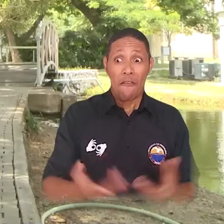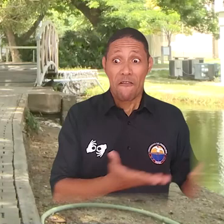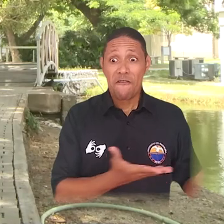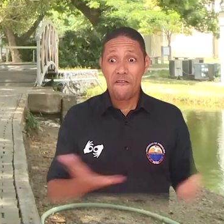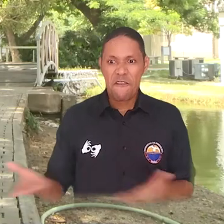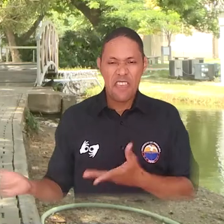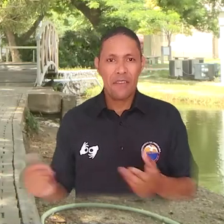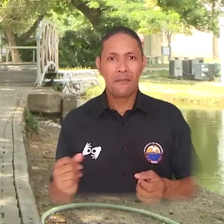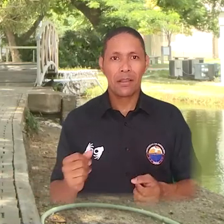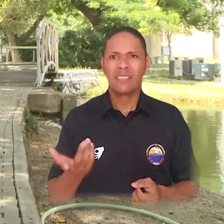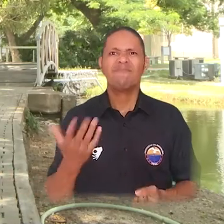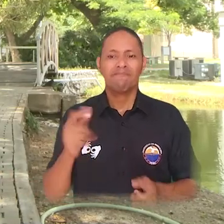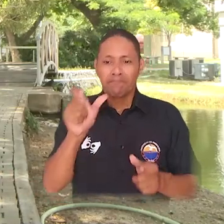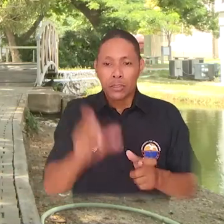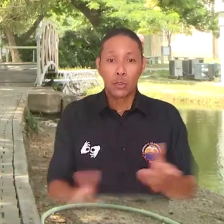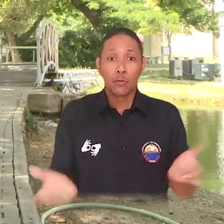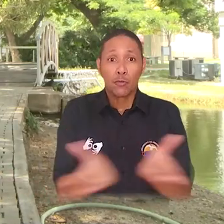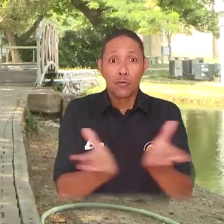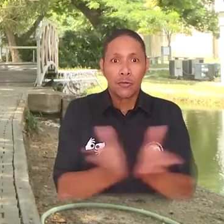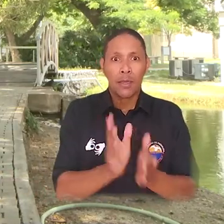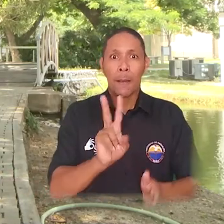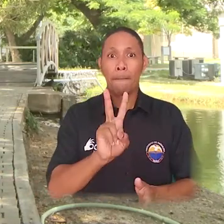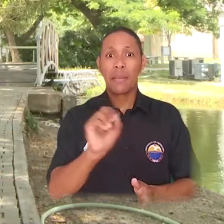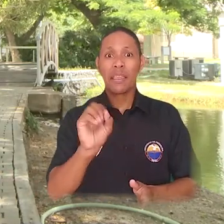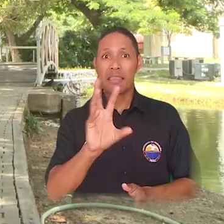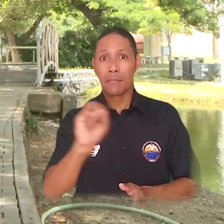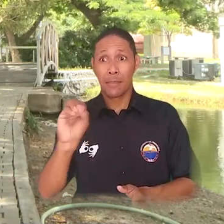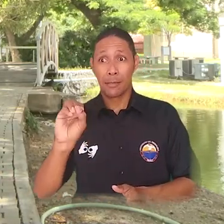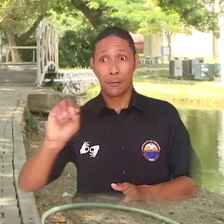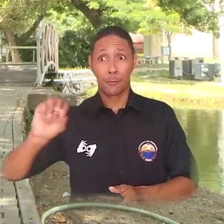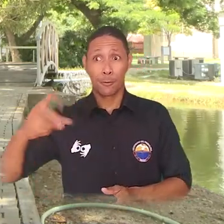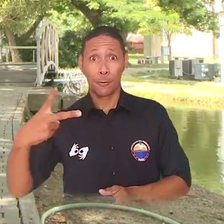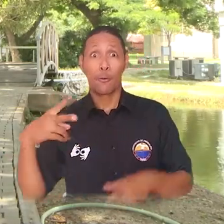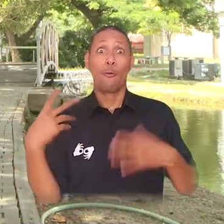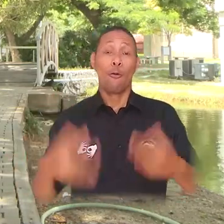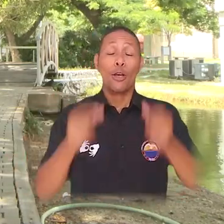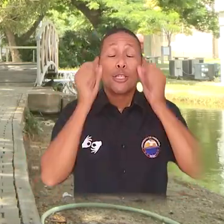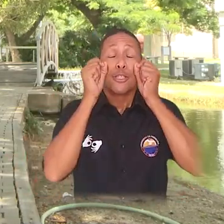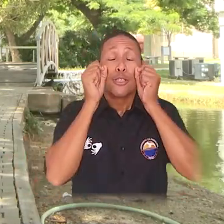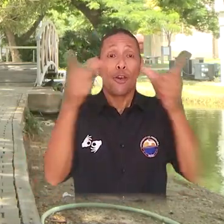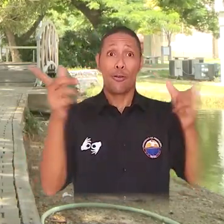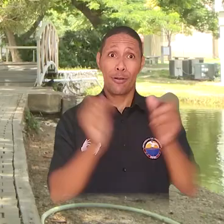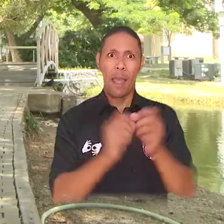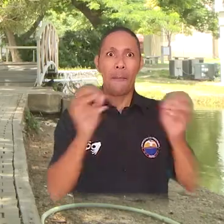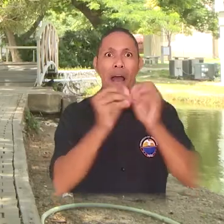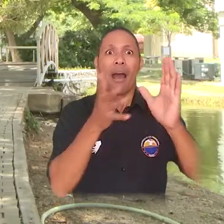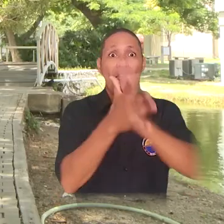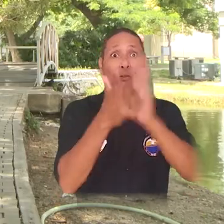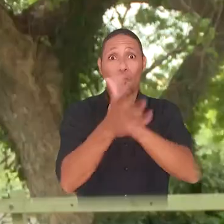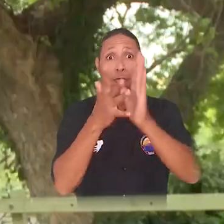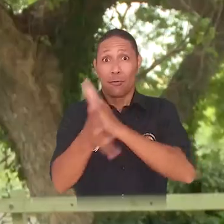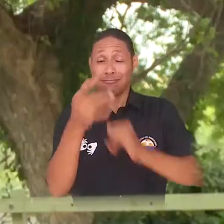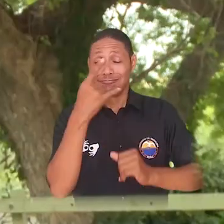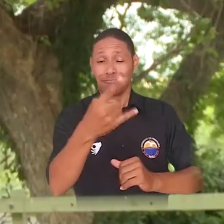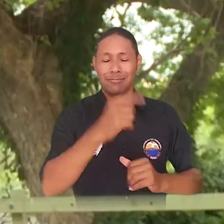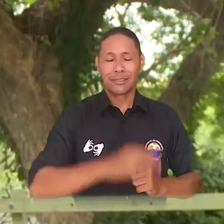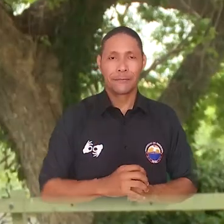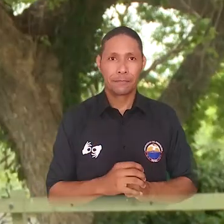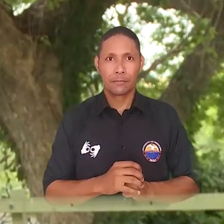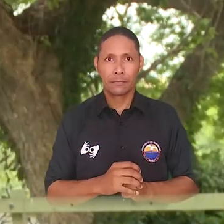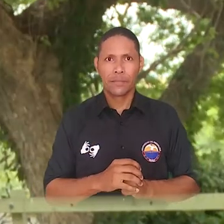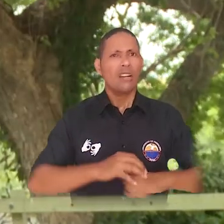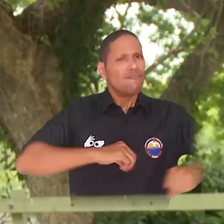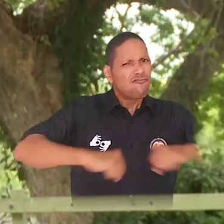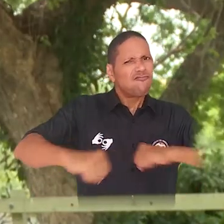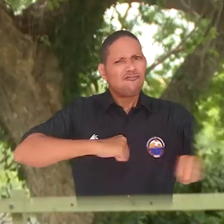La bienvenida de estudiantes 2022 estuvo cargada de sorpresas e interesante información para los jóvenes. Esta actividad